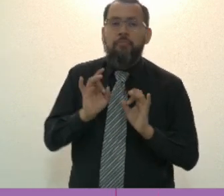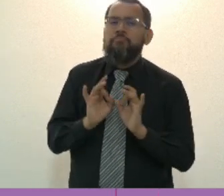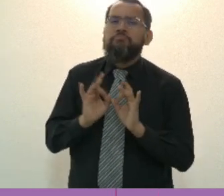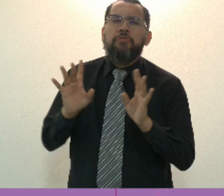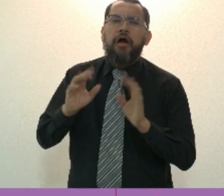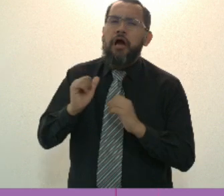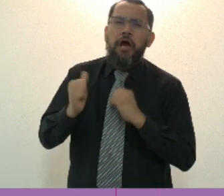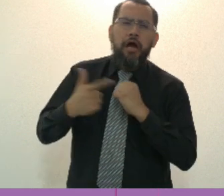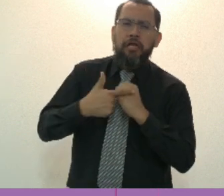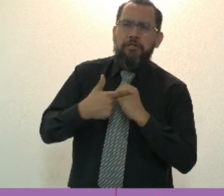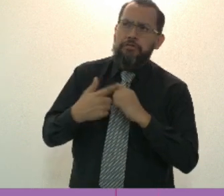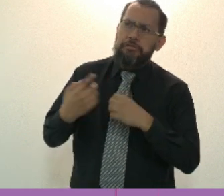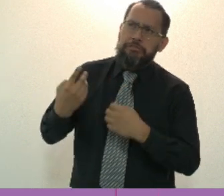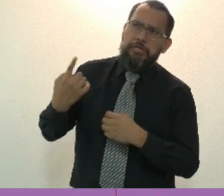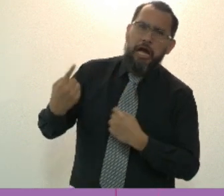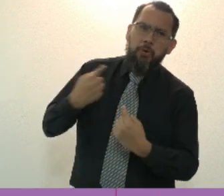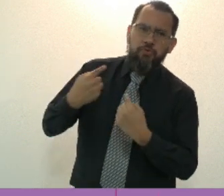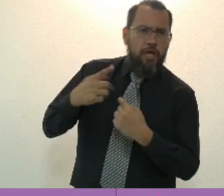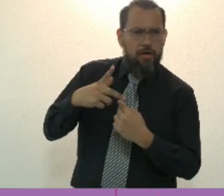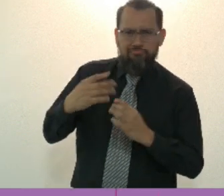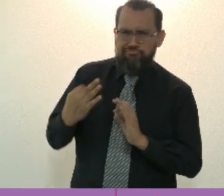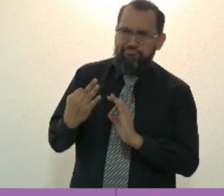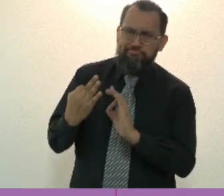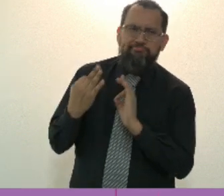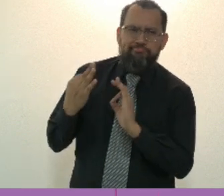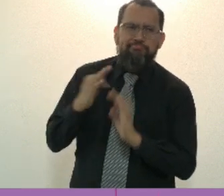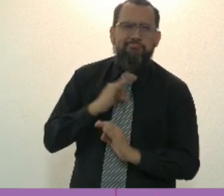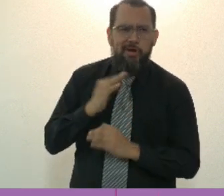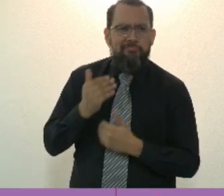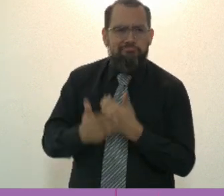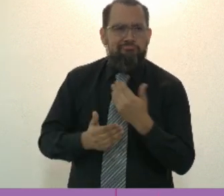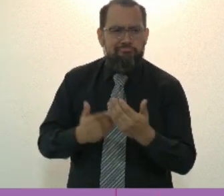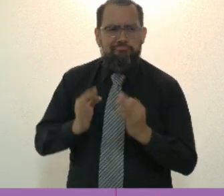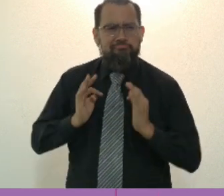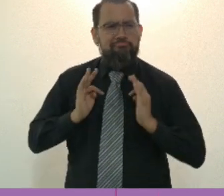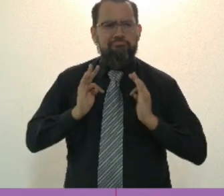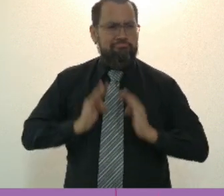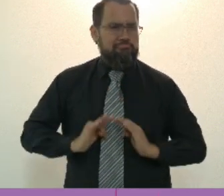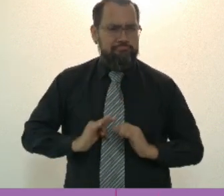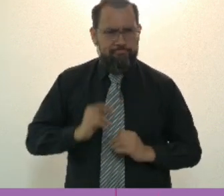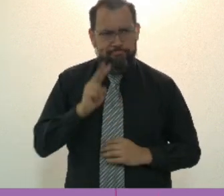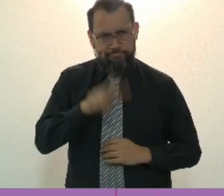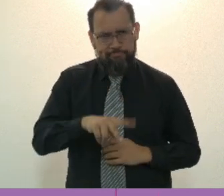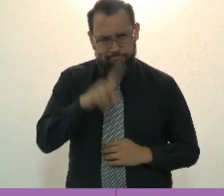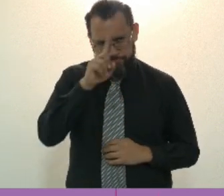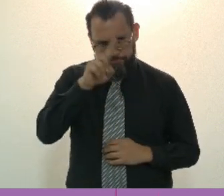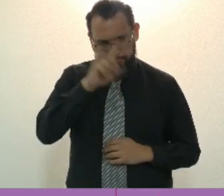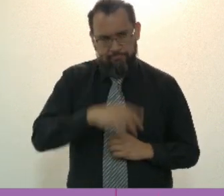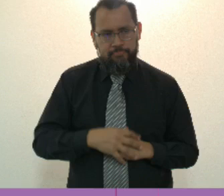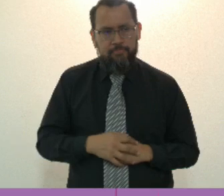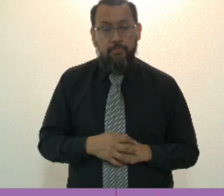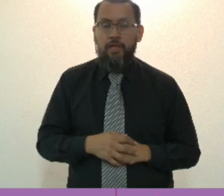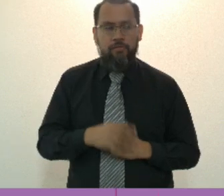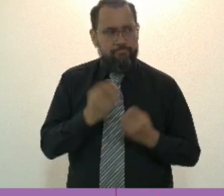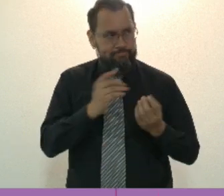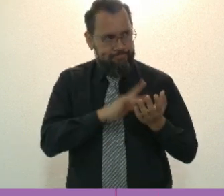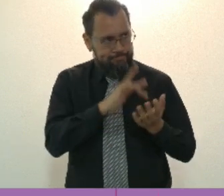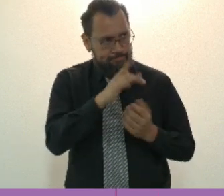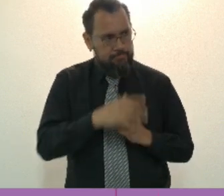de defensa van a poder salir adelante. De otra manera, se vuelve muy, pero muy complicado. Adelante. Gracias,